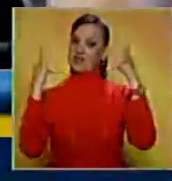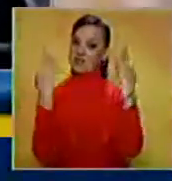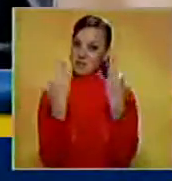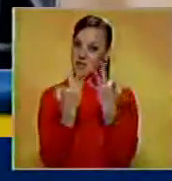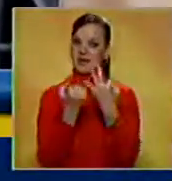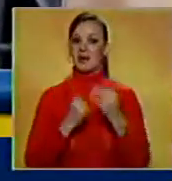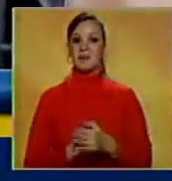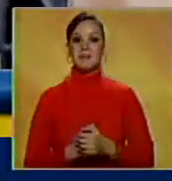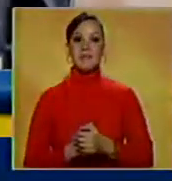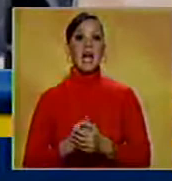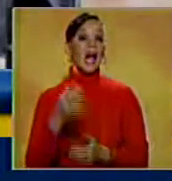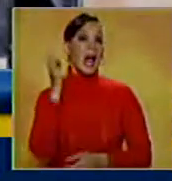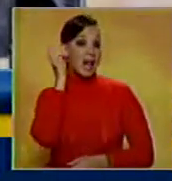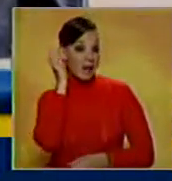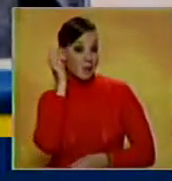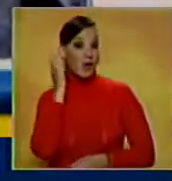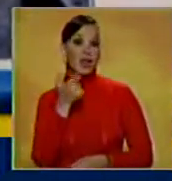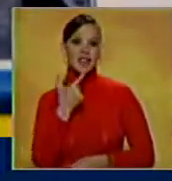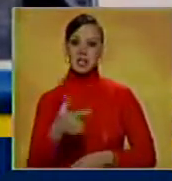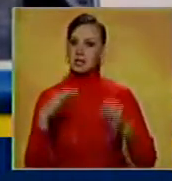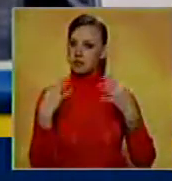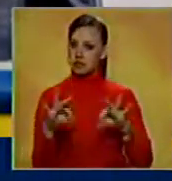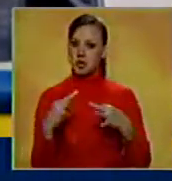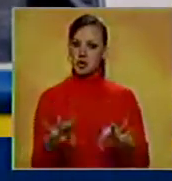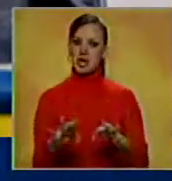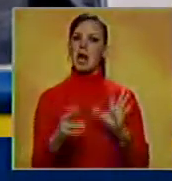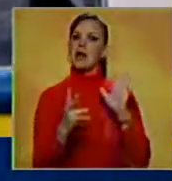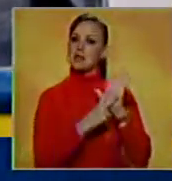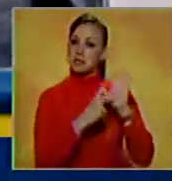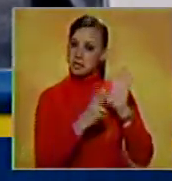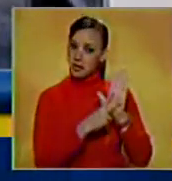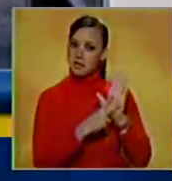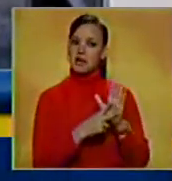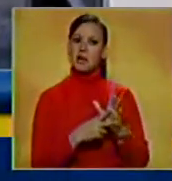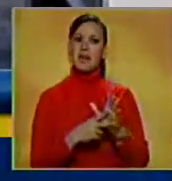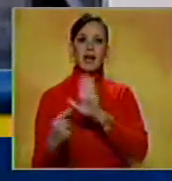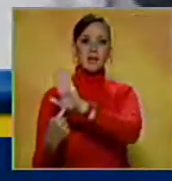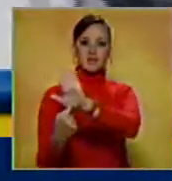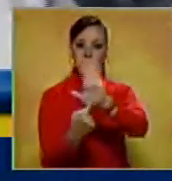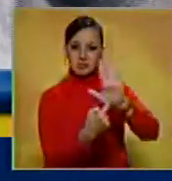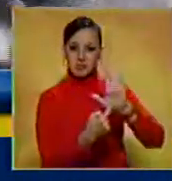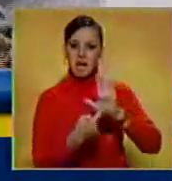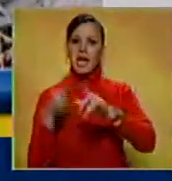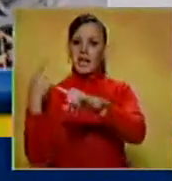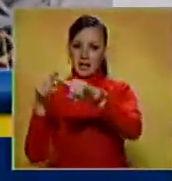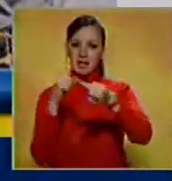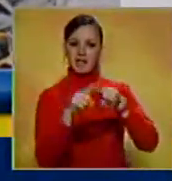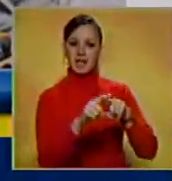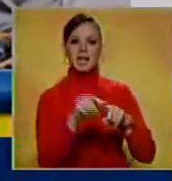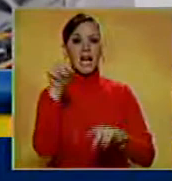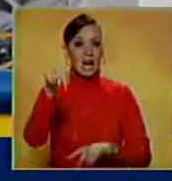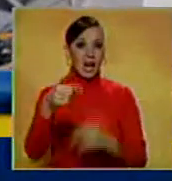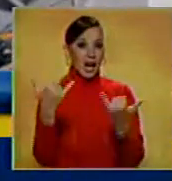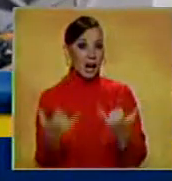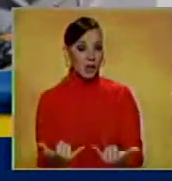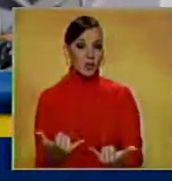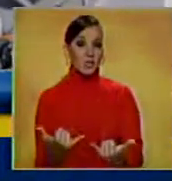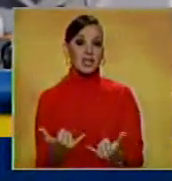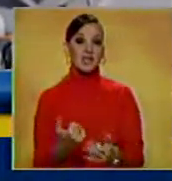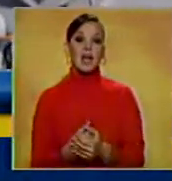la cantante siga afirmando que está soltera, la verdad es que han aparecido públicamente en varias ocasiones, esta vez en